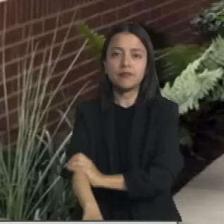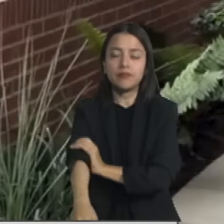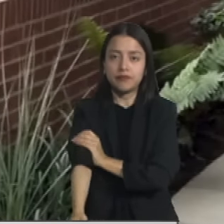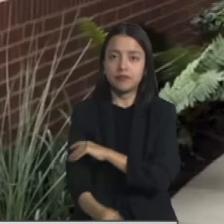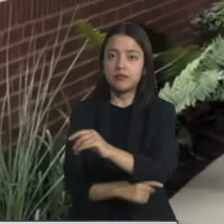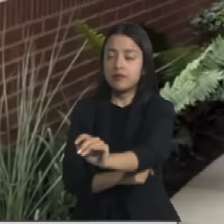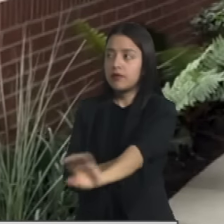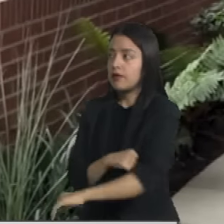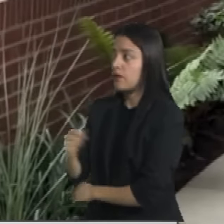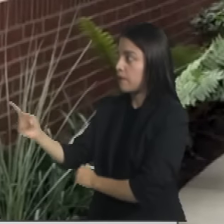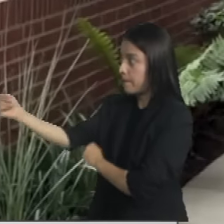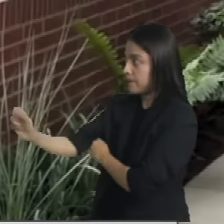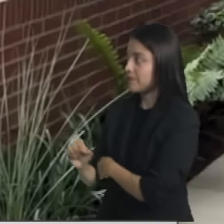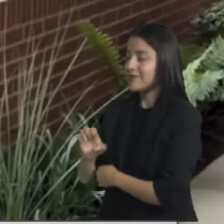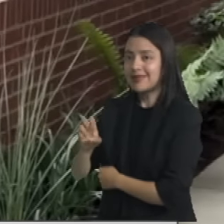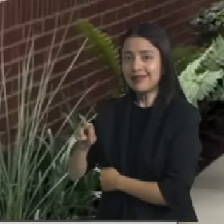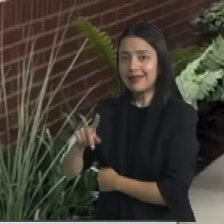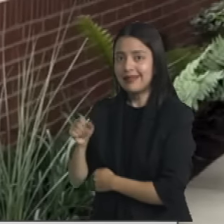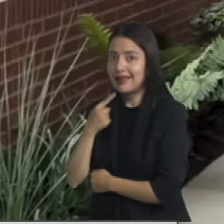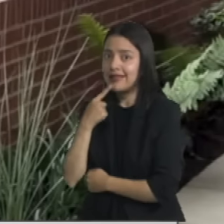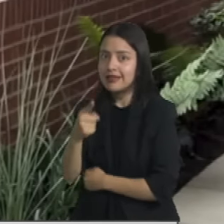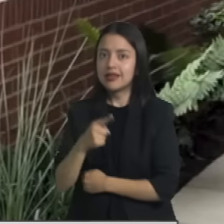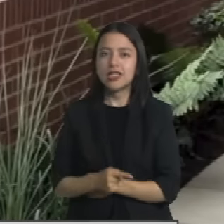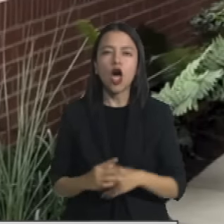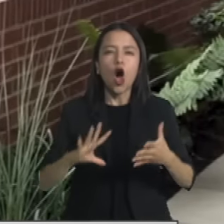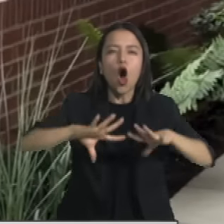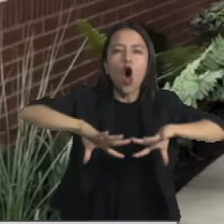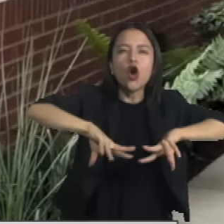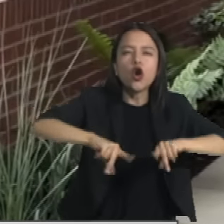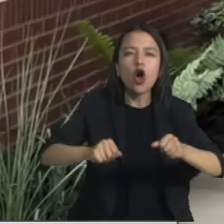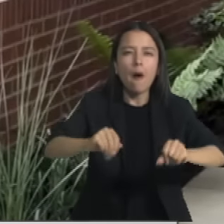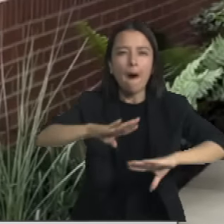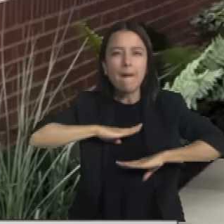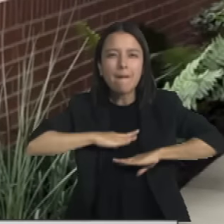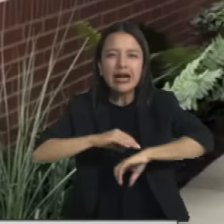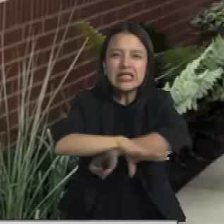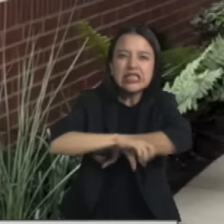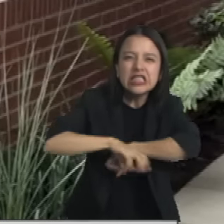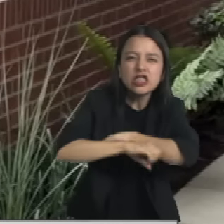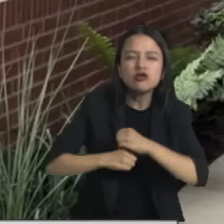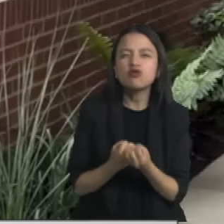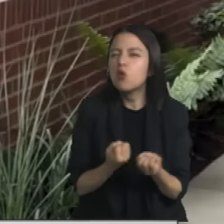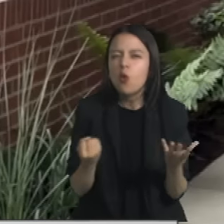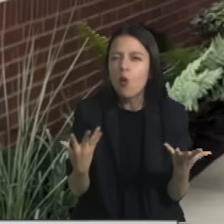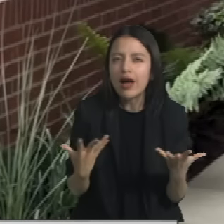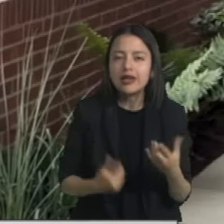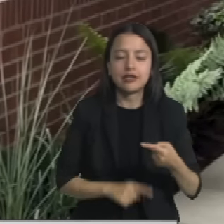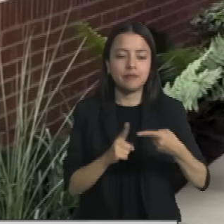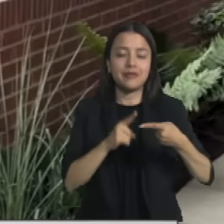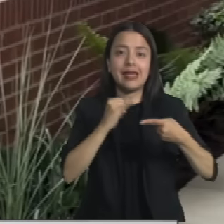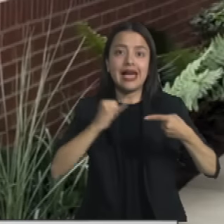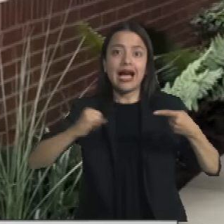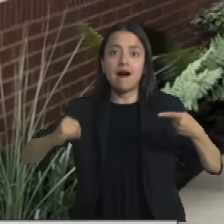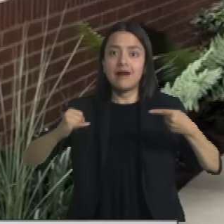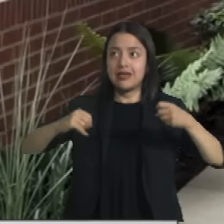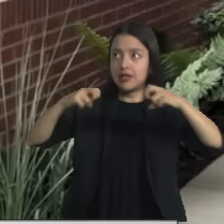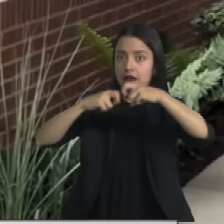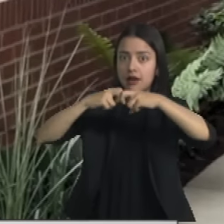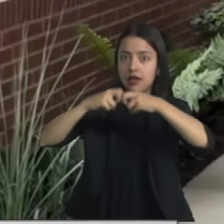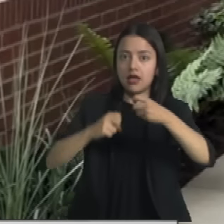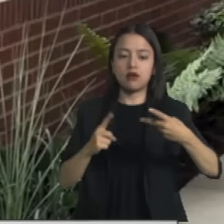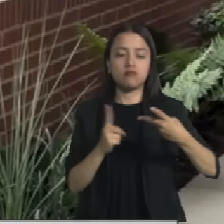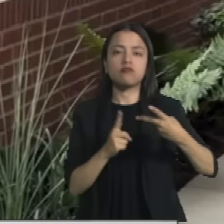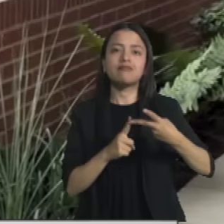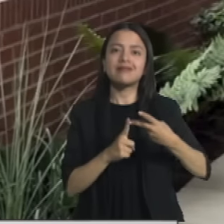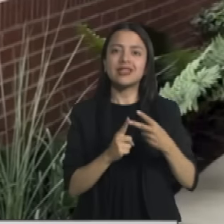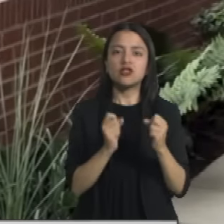2024, los 3 activos que más han presentado hurtos en nuestra infraestructura son cables eléctricos, baterías